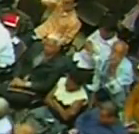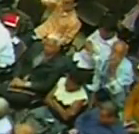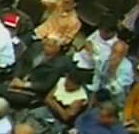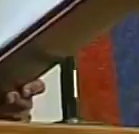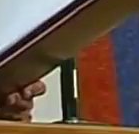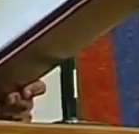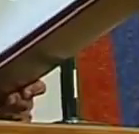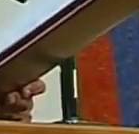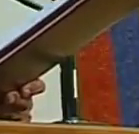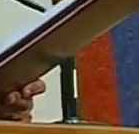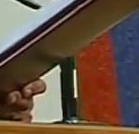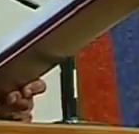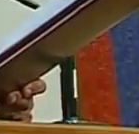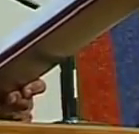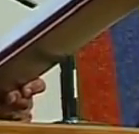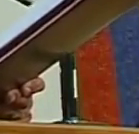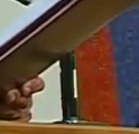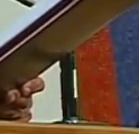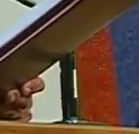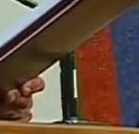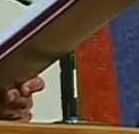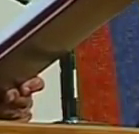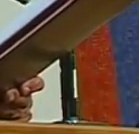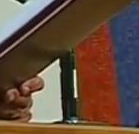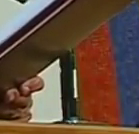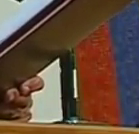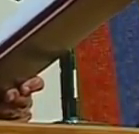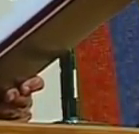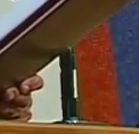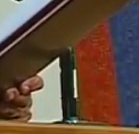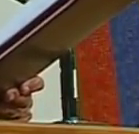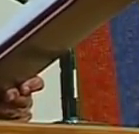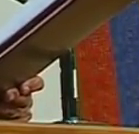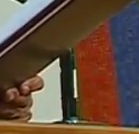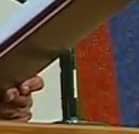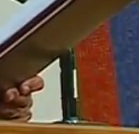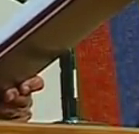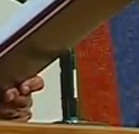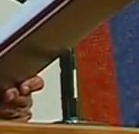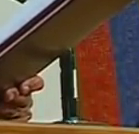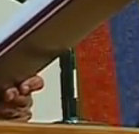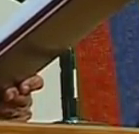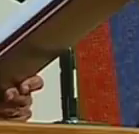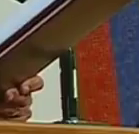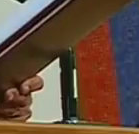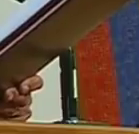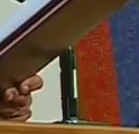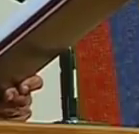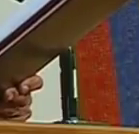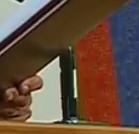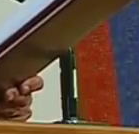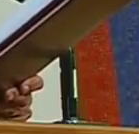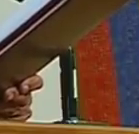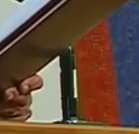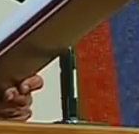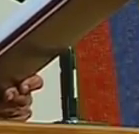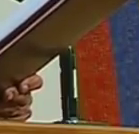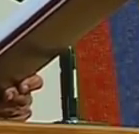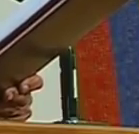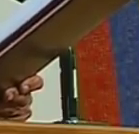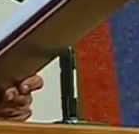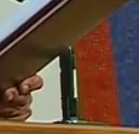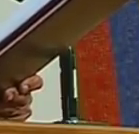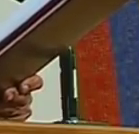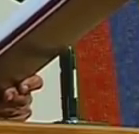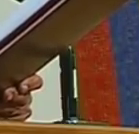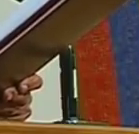Siguiente artículo. Artículo 28, competencias del órgano rector. La Vicepresidencia Ejecutiva de la República es el órgano rector del sistema para la